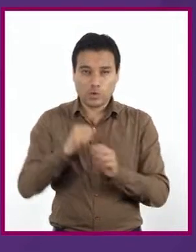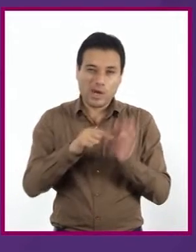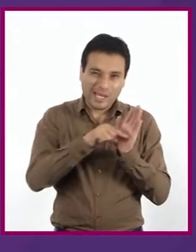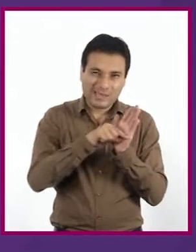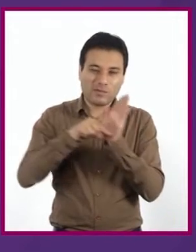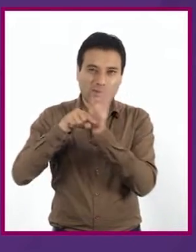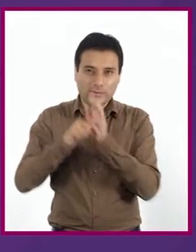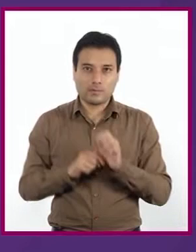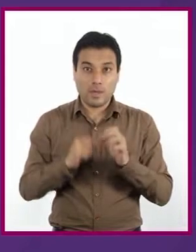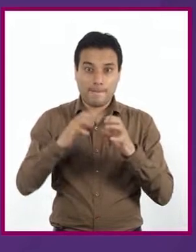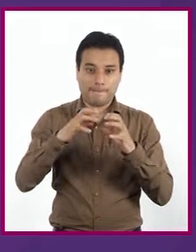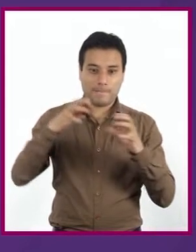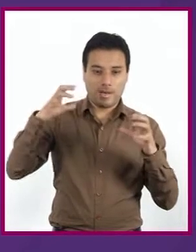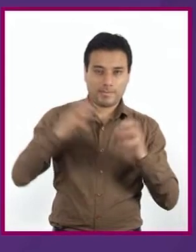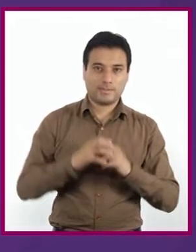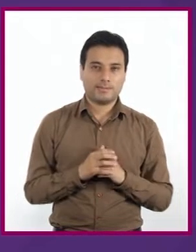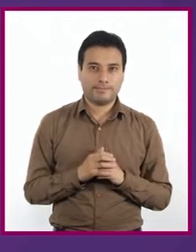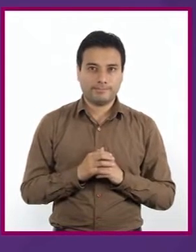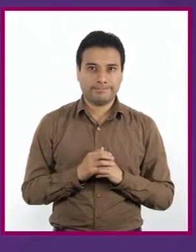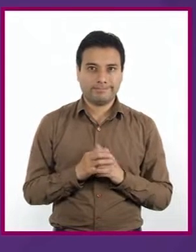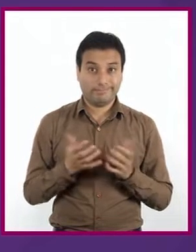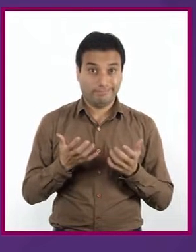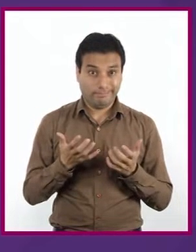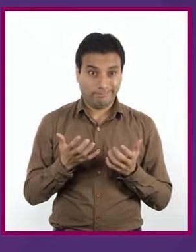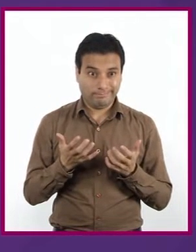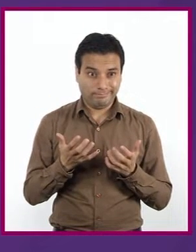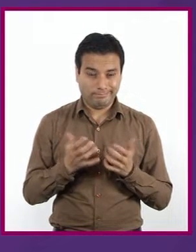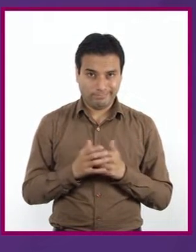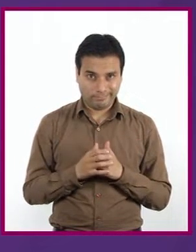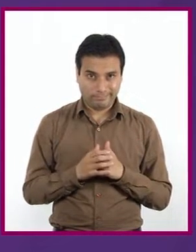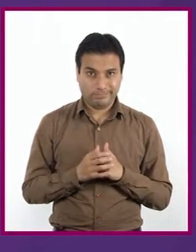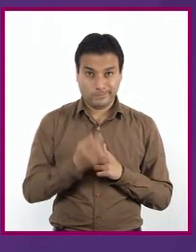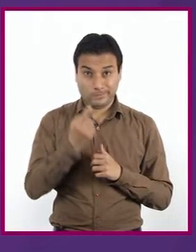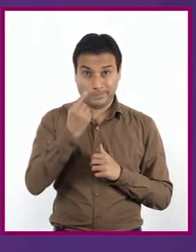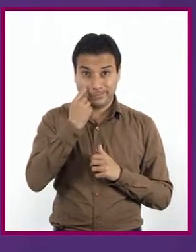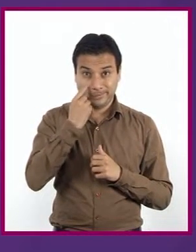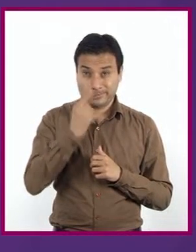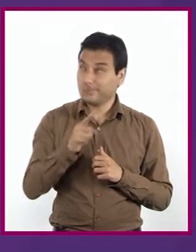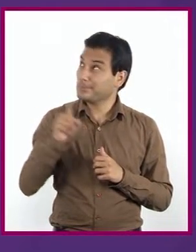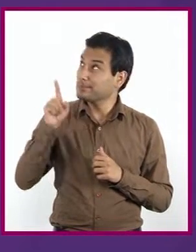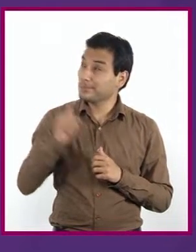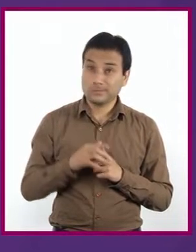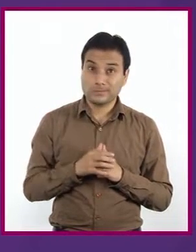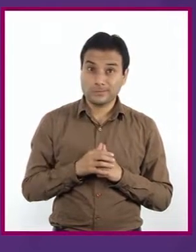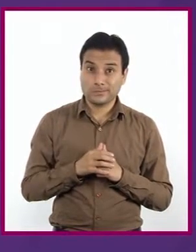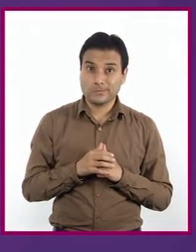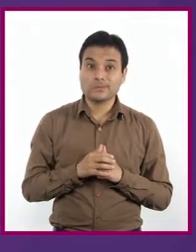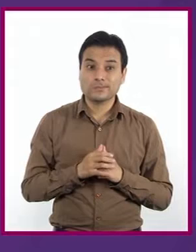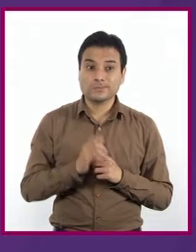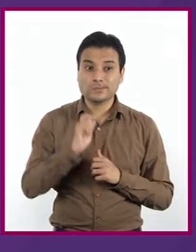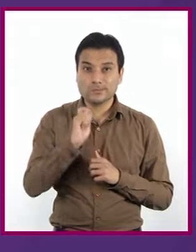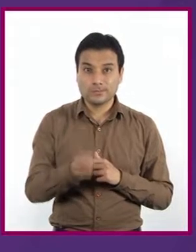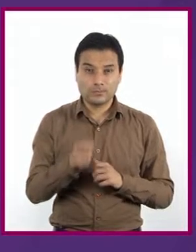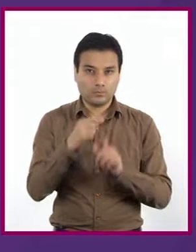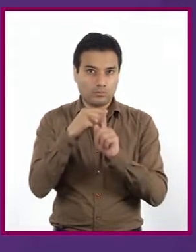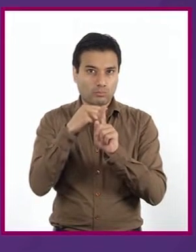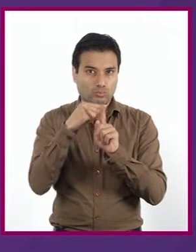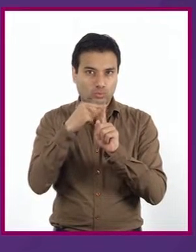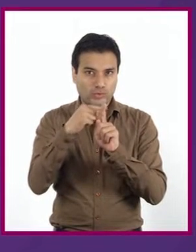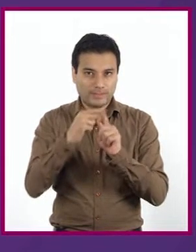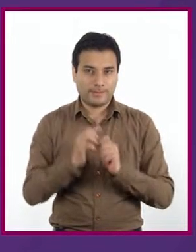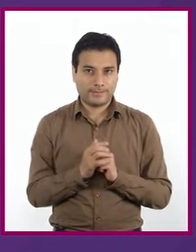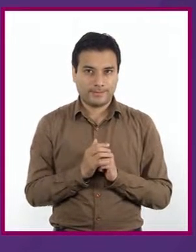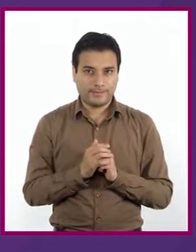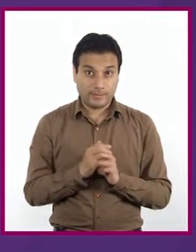El lado de la lata cercano al globo, al tener menos electrones, adquiere carga positiva y, como las cargas opuestas